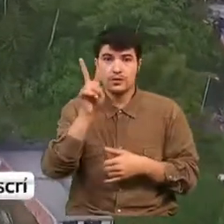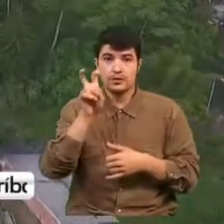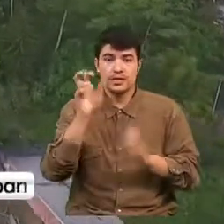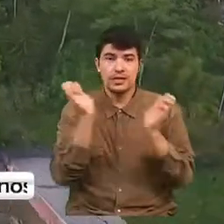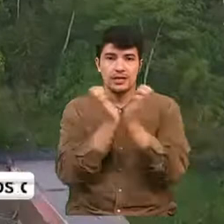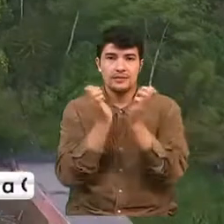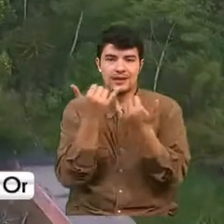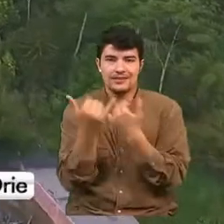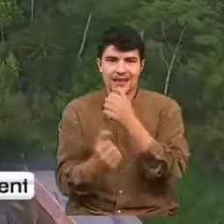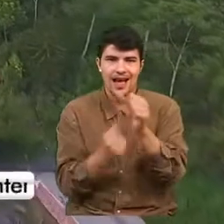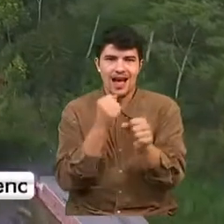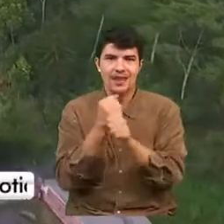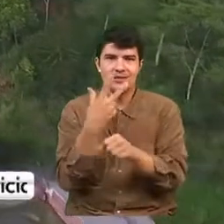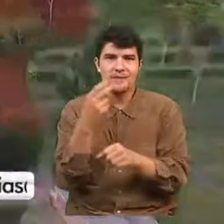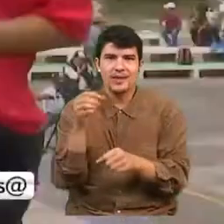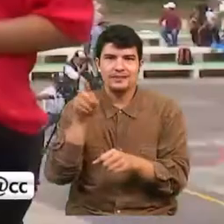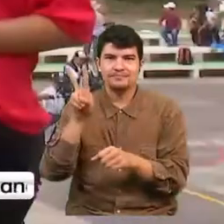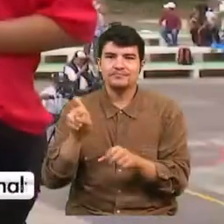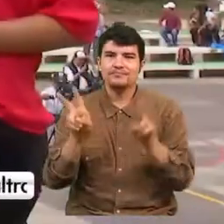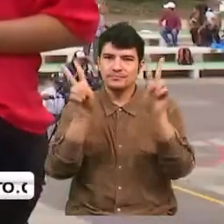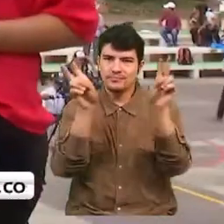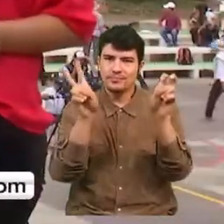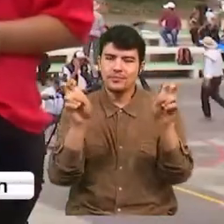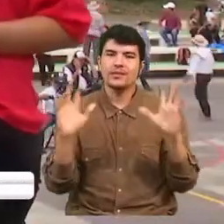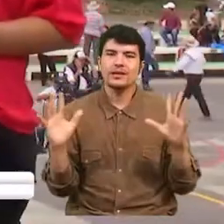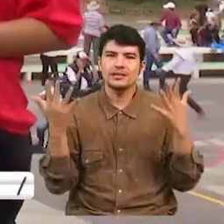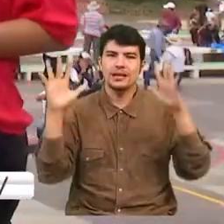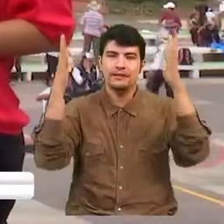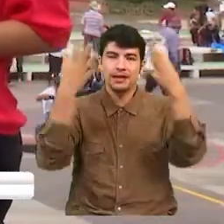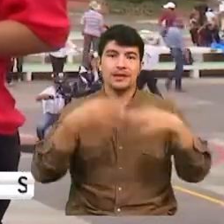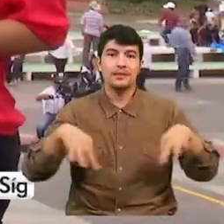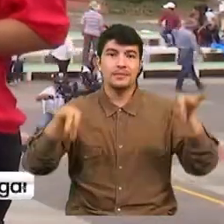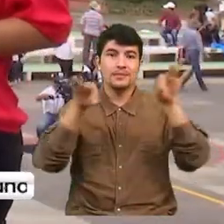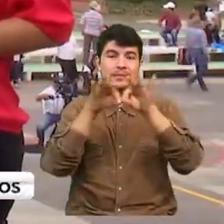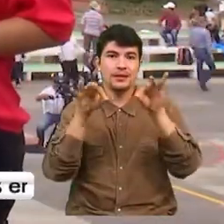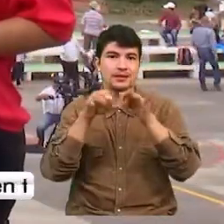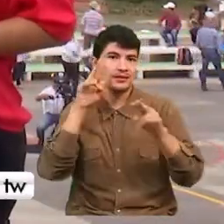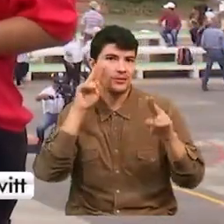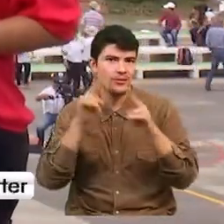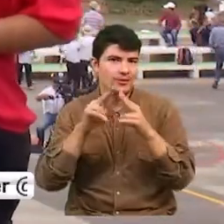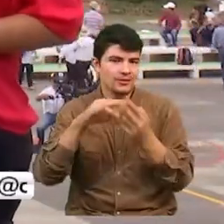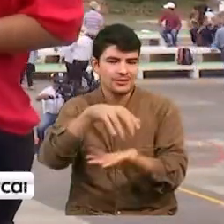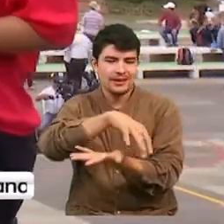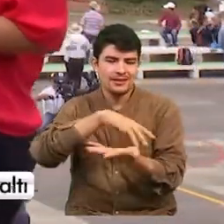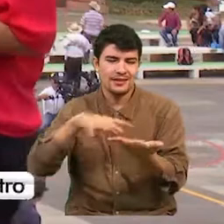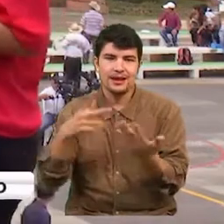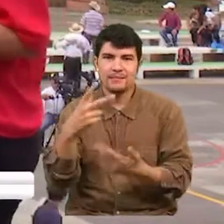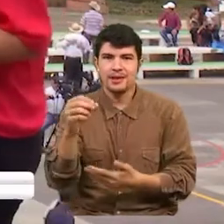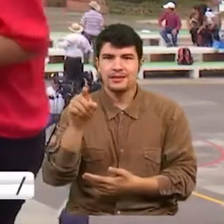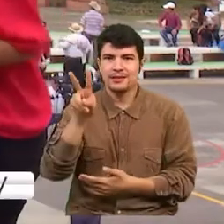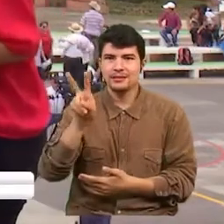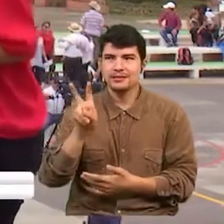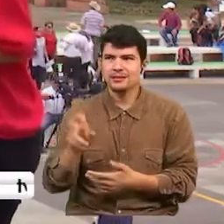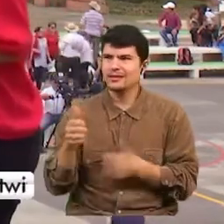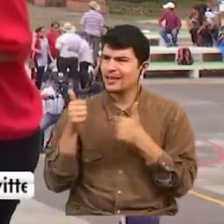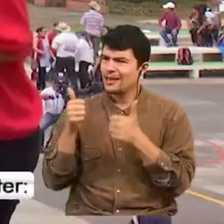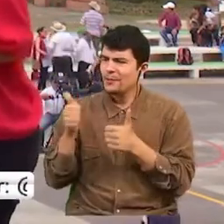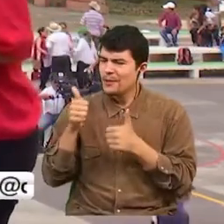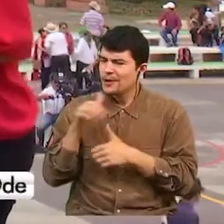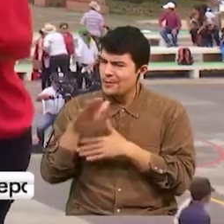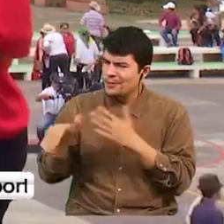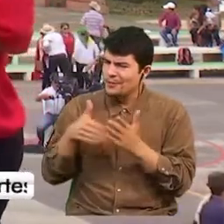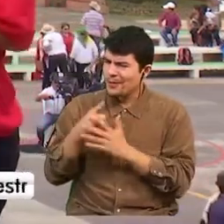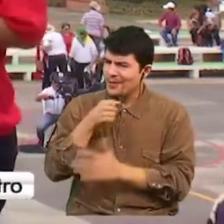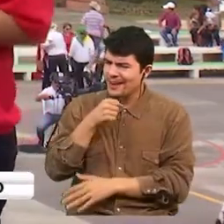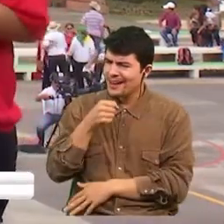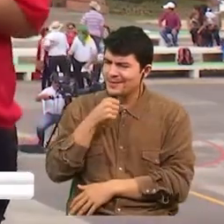año 2017, en el marco de esta celebración importante como lo es la Expedición Santander, Mariana. Qué bueno es llevar estas buenas